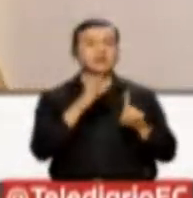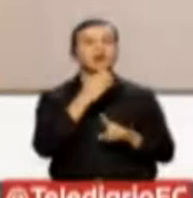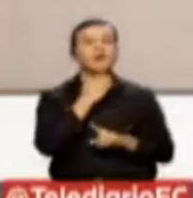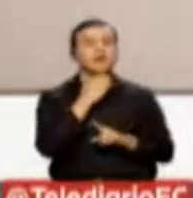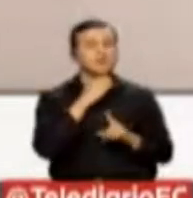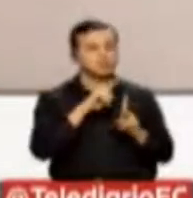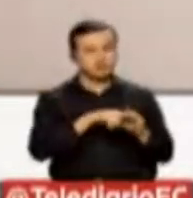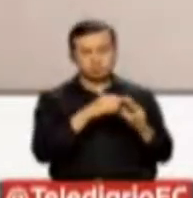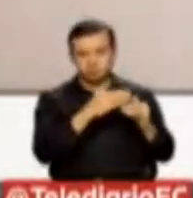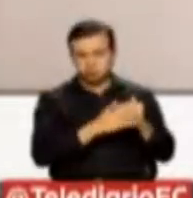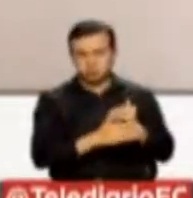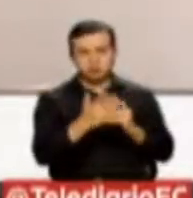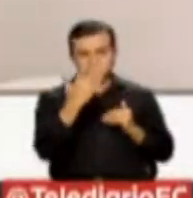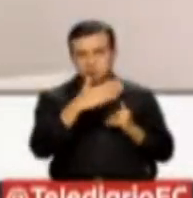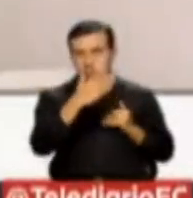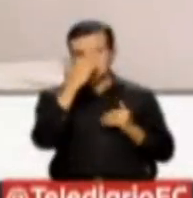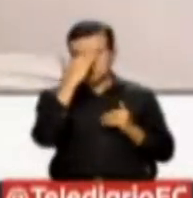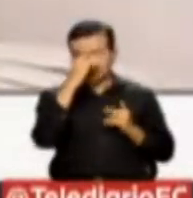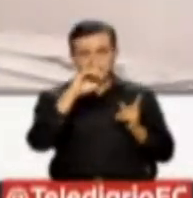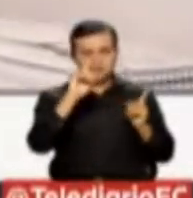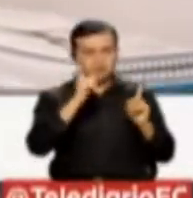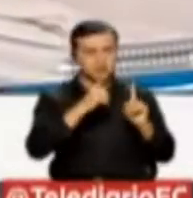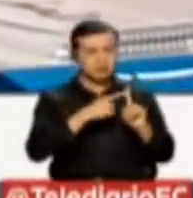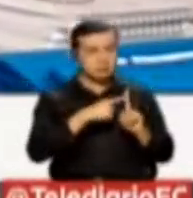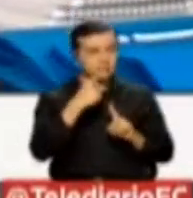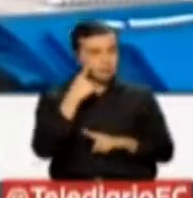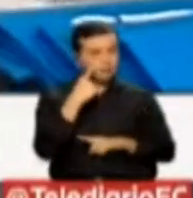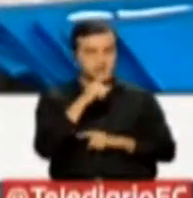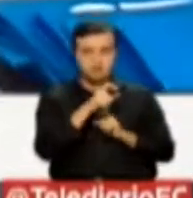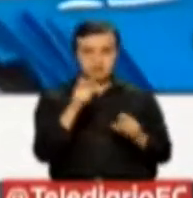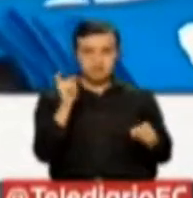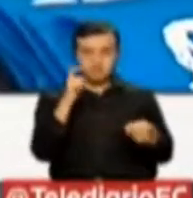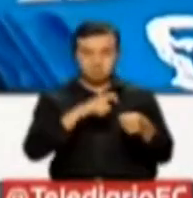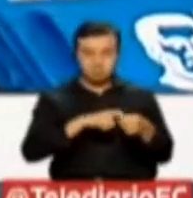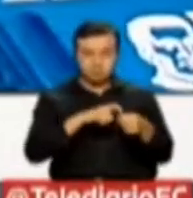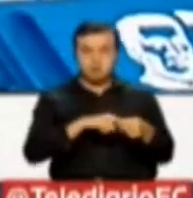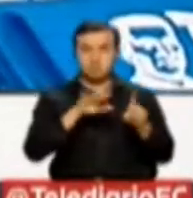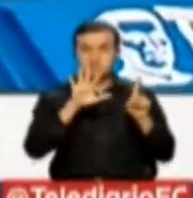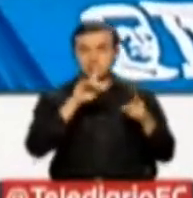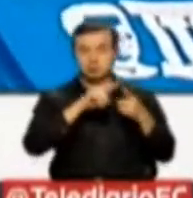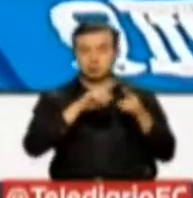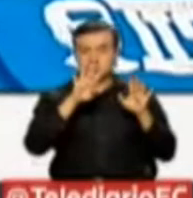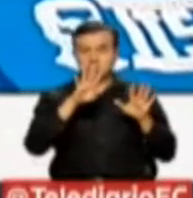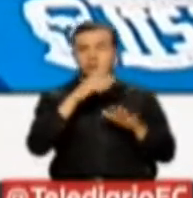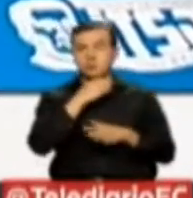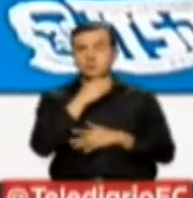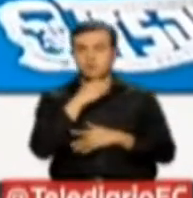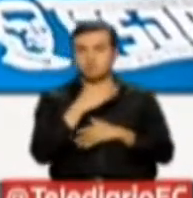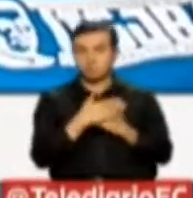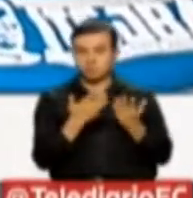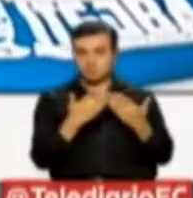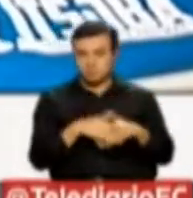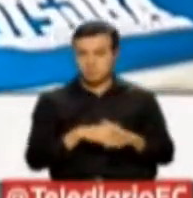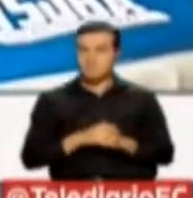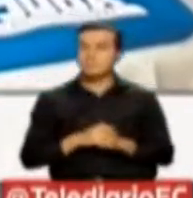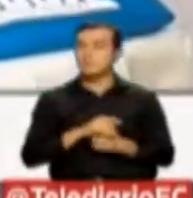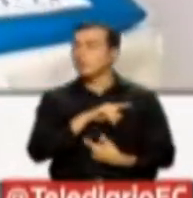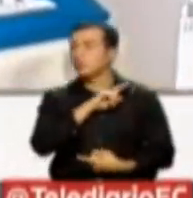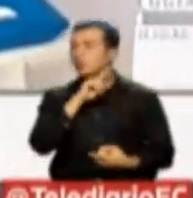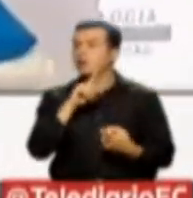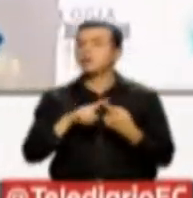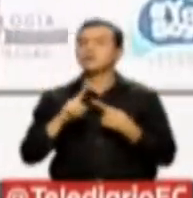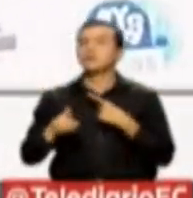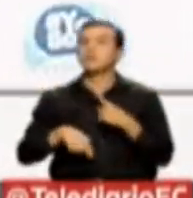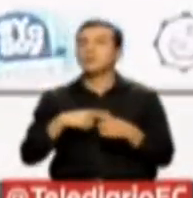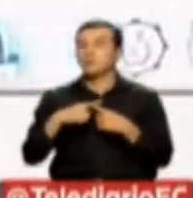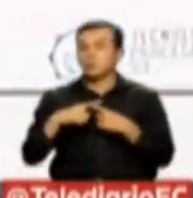agosto tenemos ya la primera jornada de postulación del 6 al 9 de agosto. ¿Esto finalizaría cuándo?